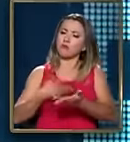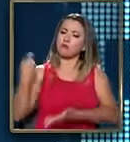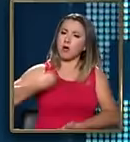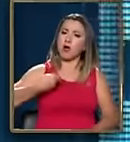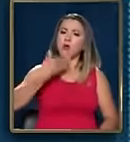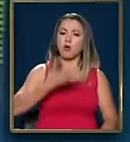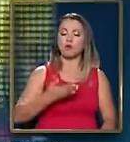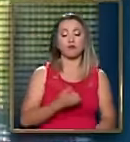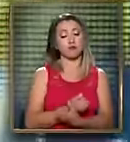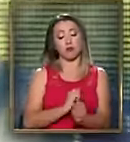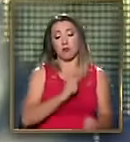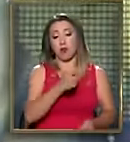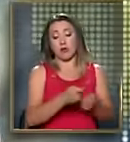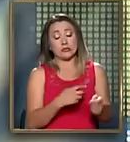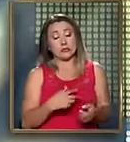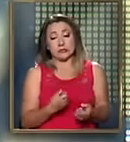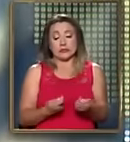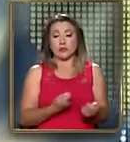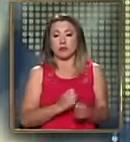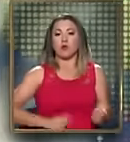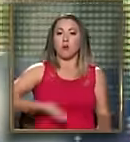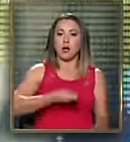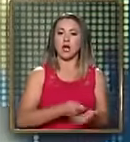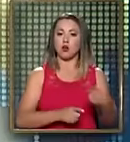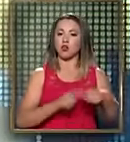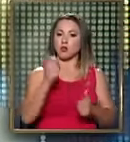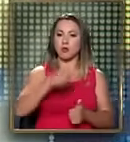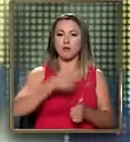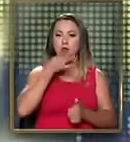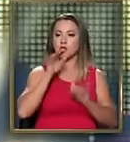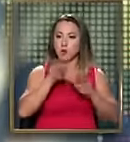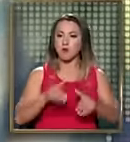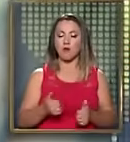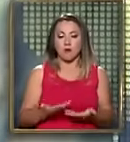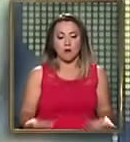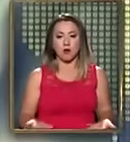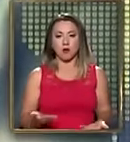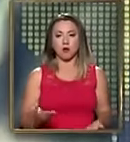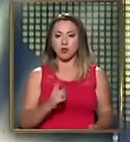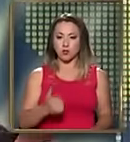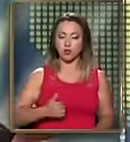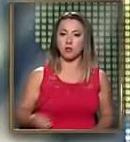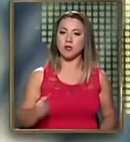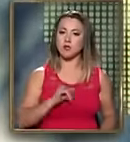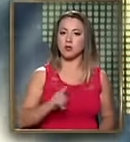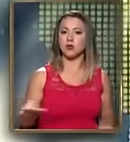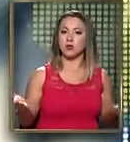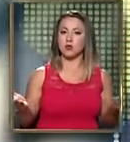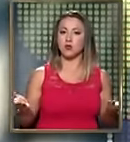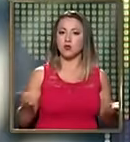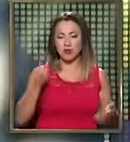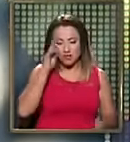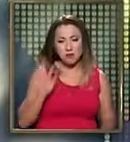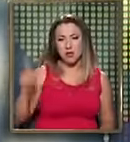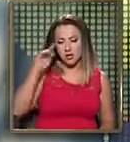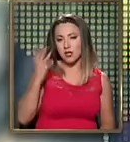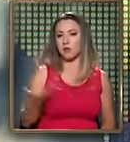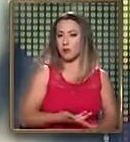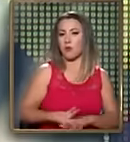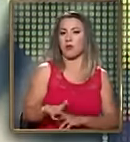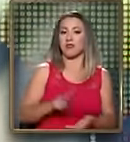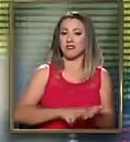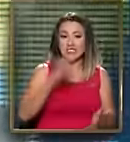No, es que no te puedo pagar, no te puedo pagar, no te puedo pagar. El otro mes me dijiste lo mismo. Bueno, ¿y acaso no te cumplí, weón? Imagínate, weón.